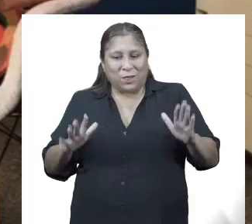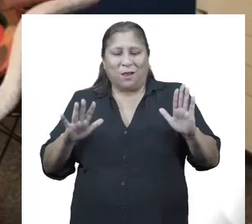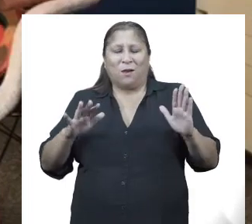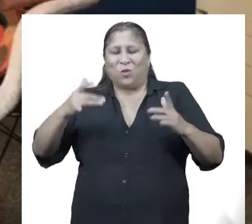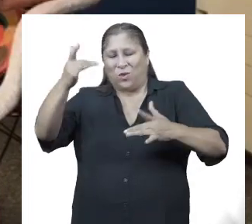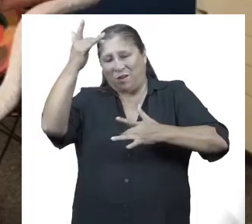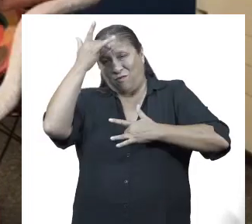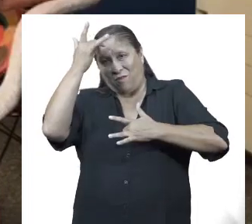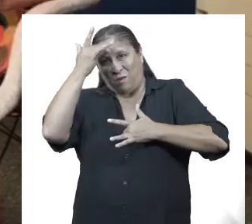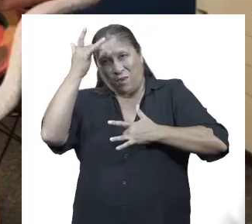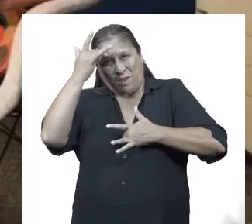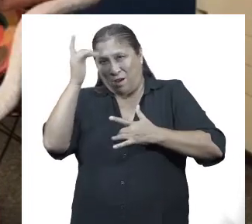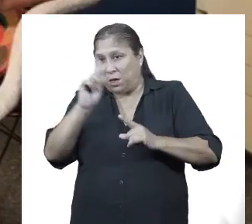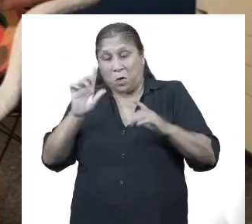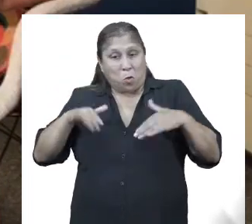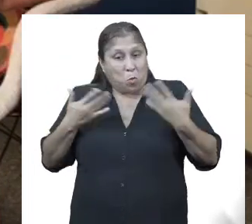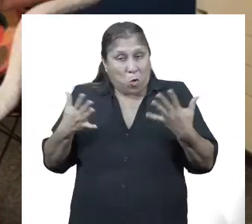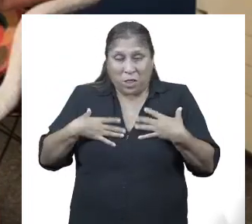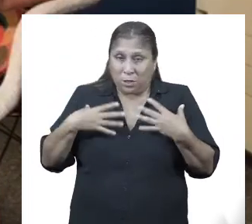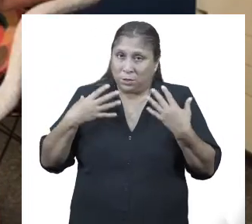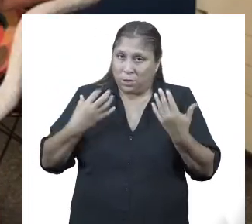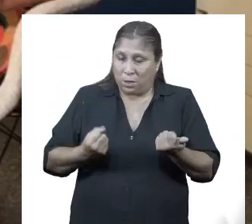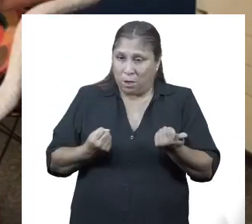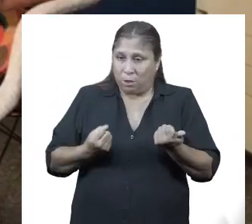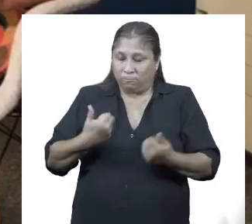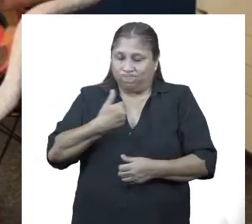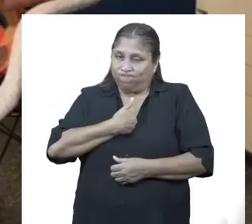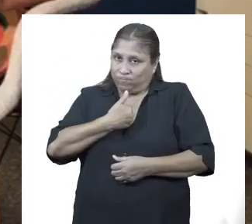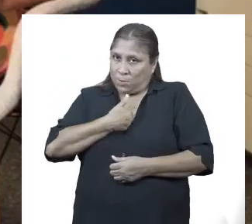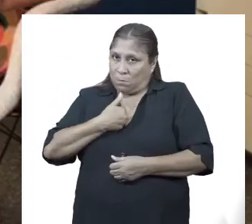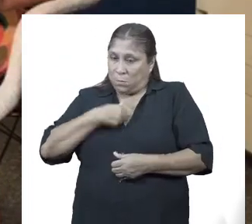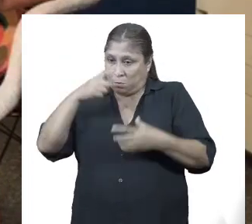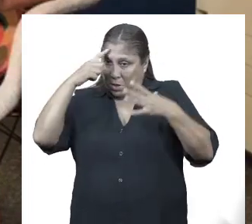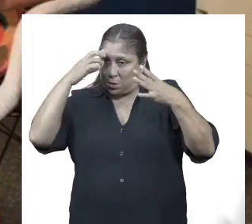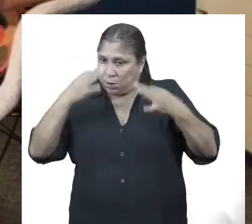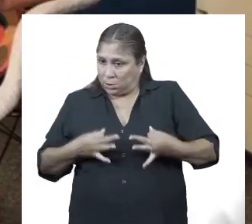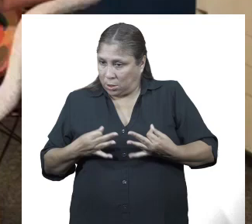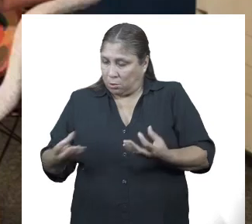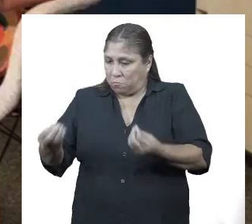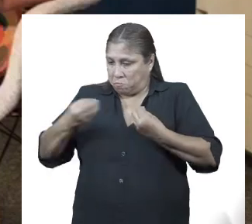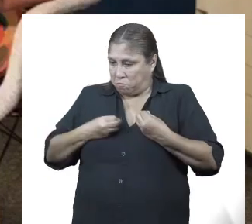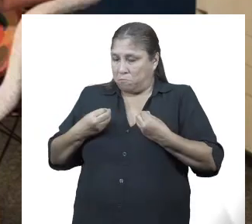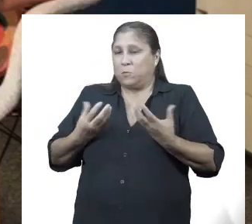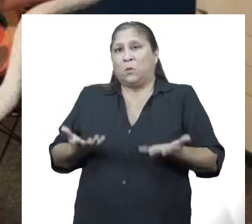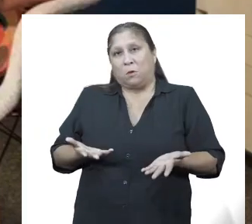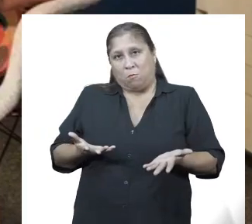una enfermedad también grave e incurable, resulta